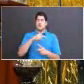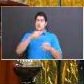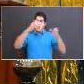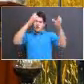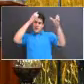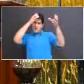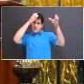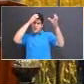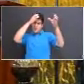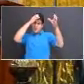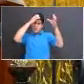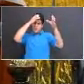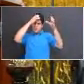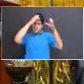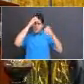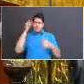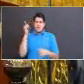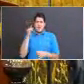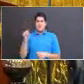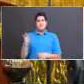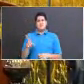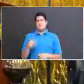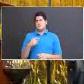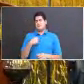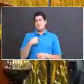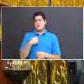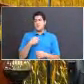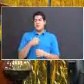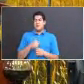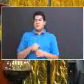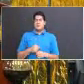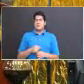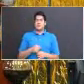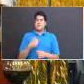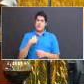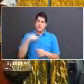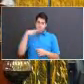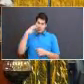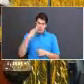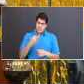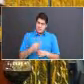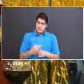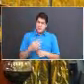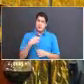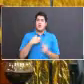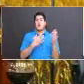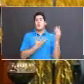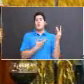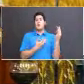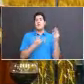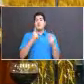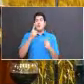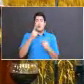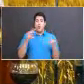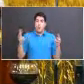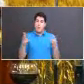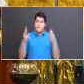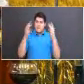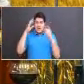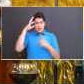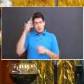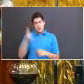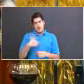filántropo, haciéndole bien a la humanidad por todos lados. Y no, sinceramente yo estoy esperando un milagro porque